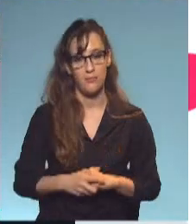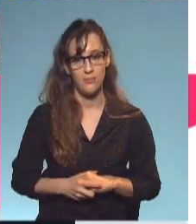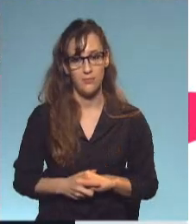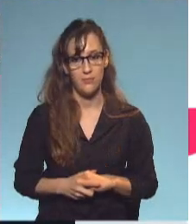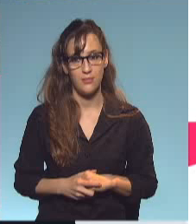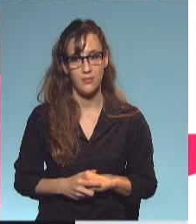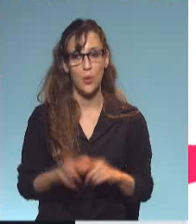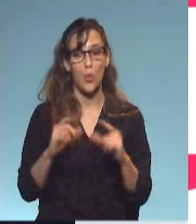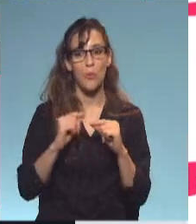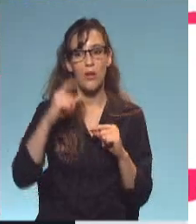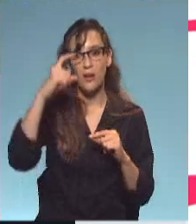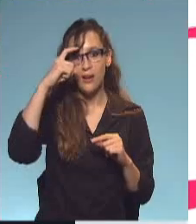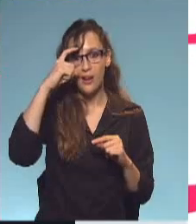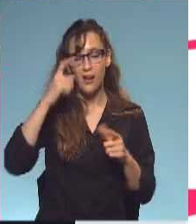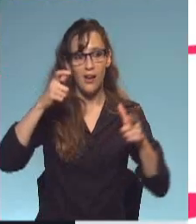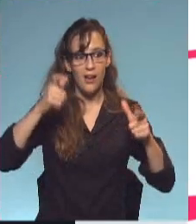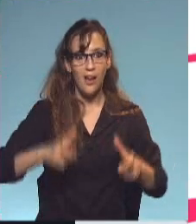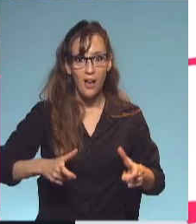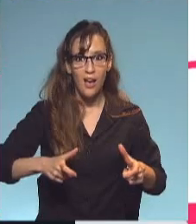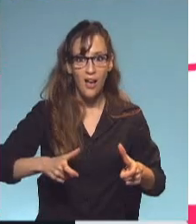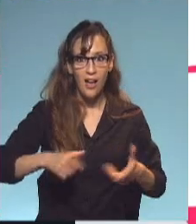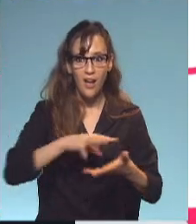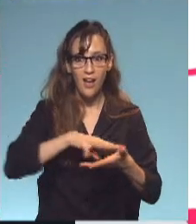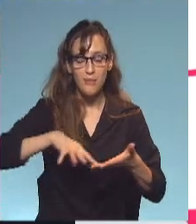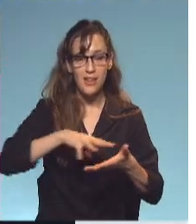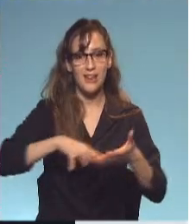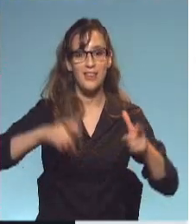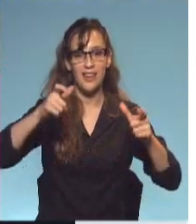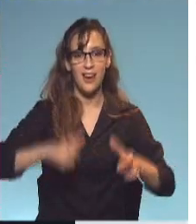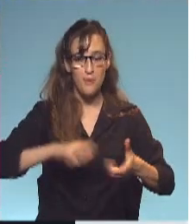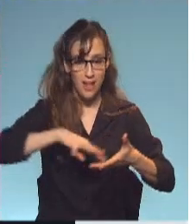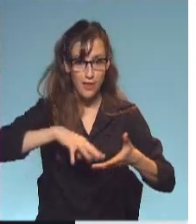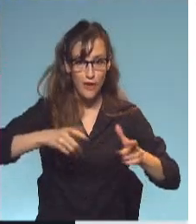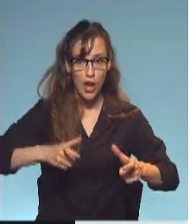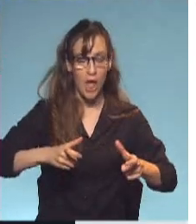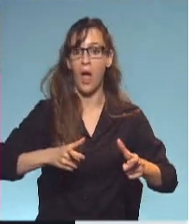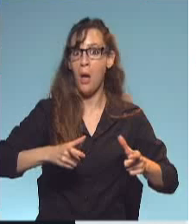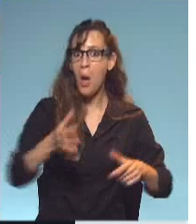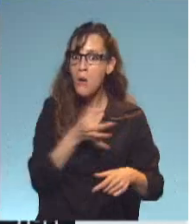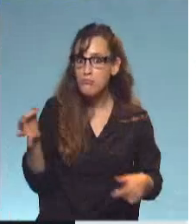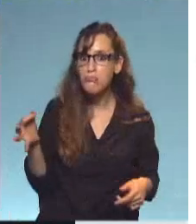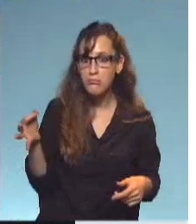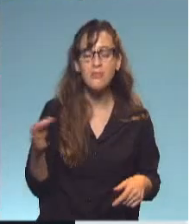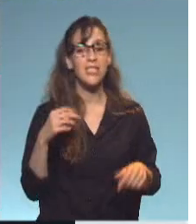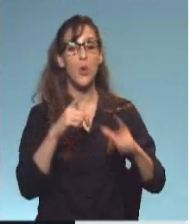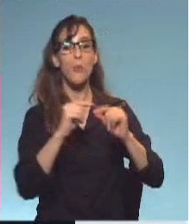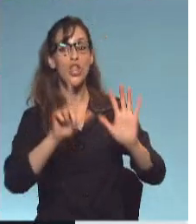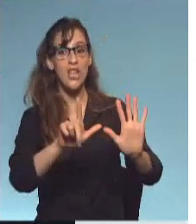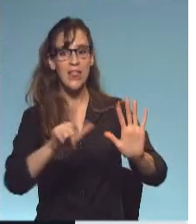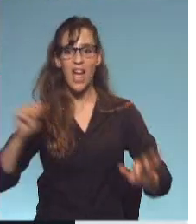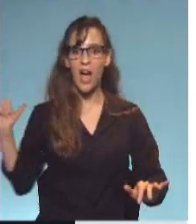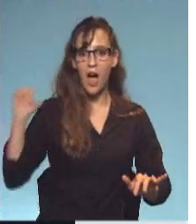La número 10 es pasta frola. Muy bien. Perfecto. Excelente. La 7. Dale. La 7 es